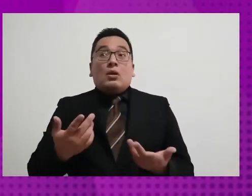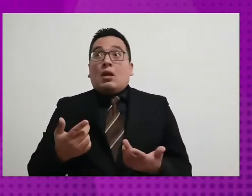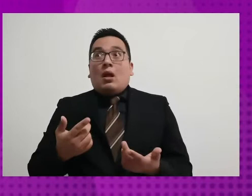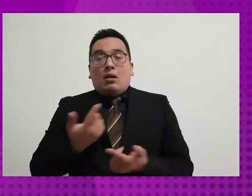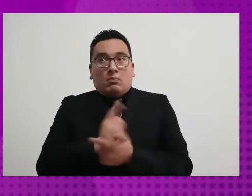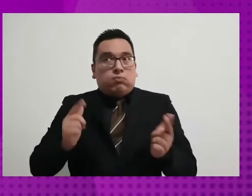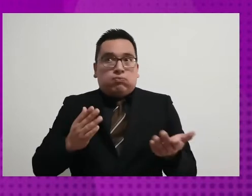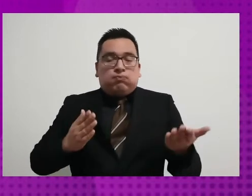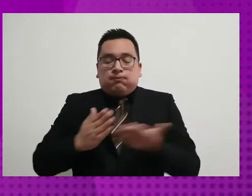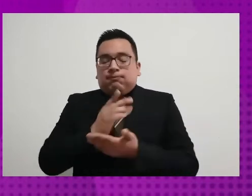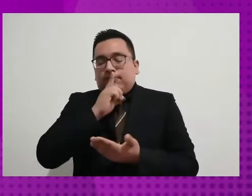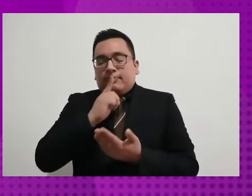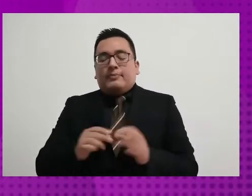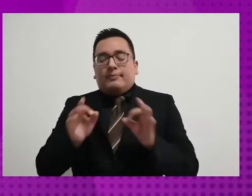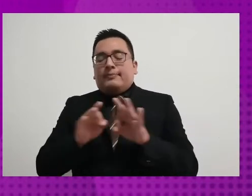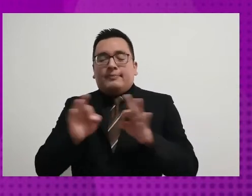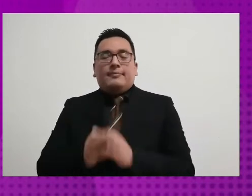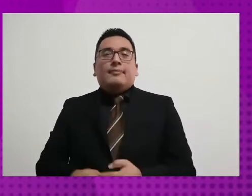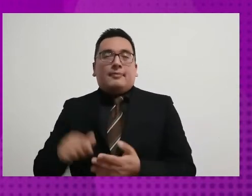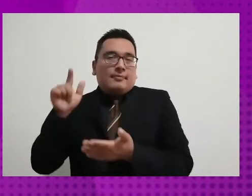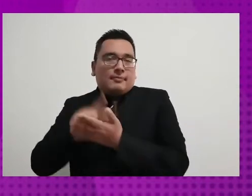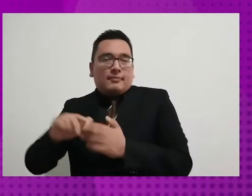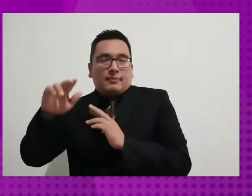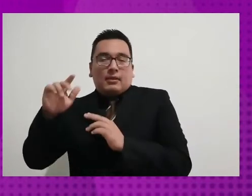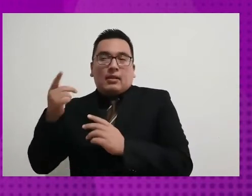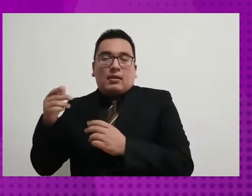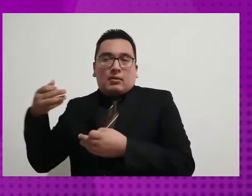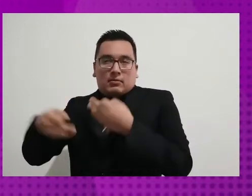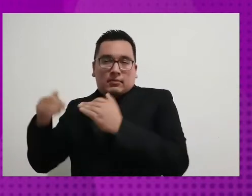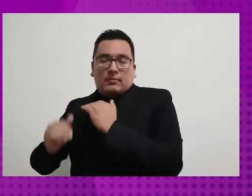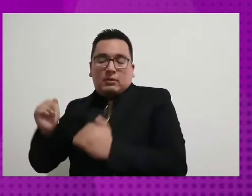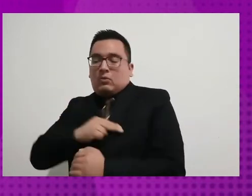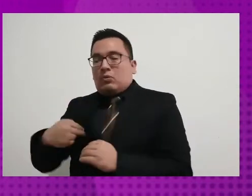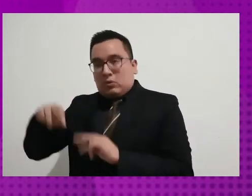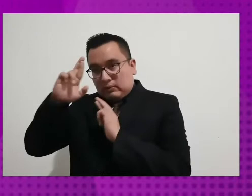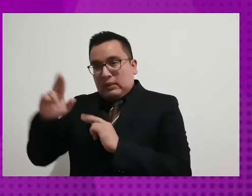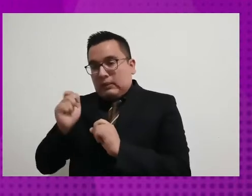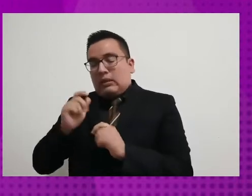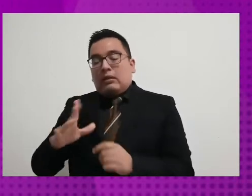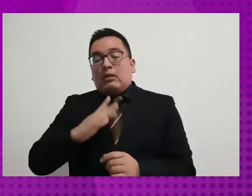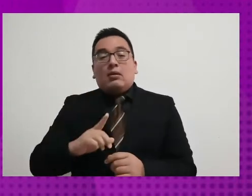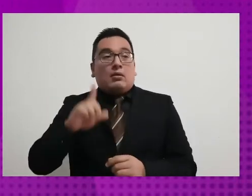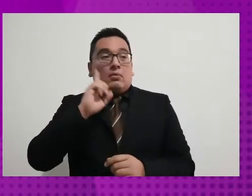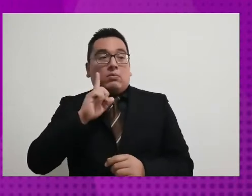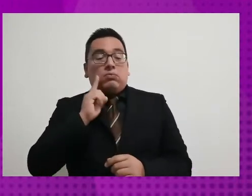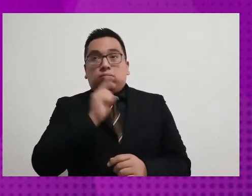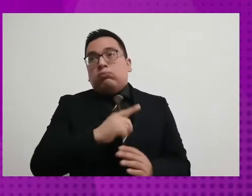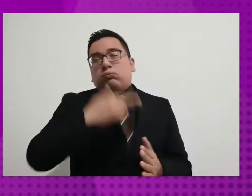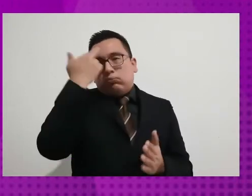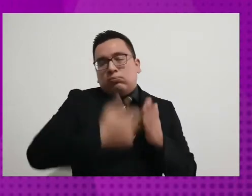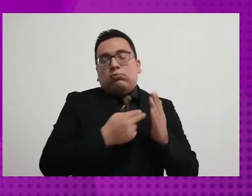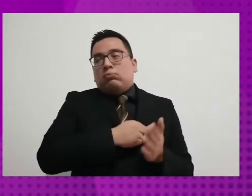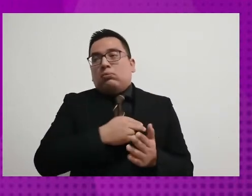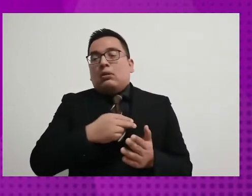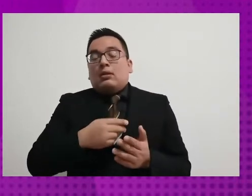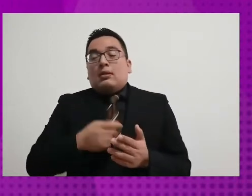Superior concretamente, que es en materia de violencia política en razón de género contra las mujeres. A mí me gustaría pensar, pero esa es una discusión que